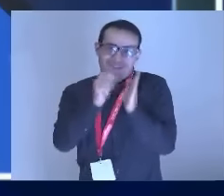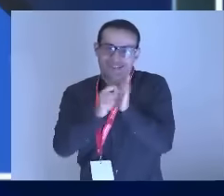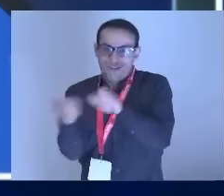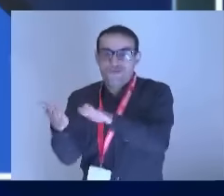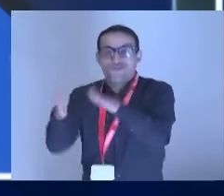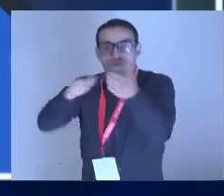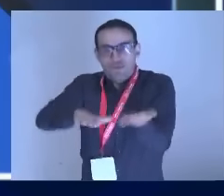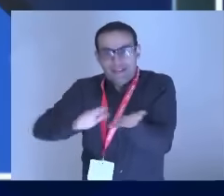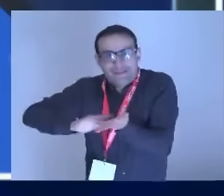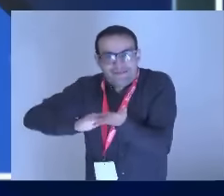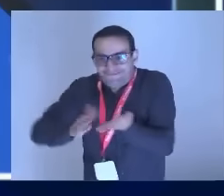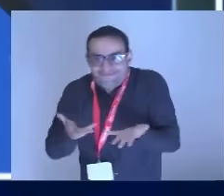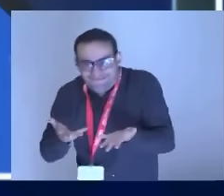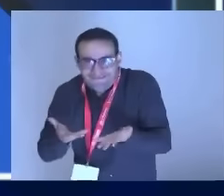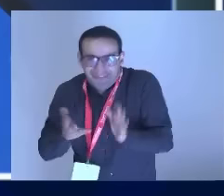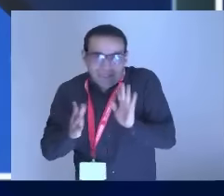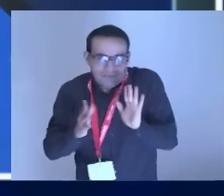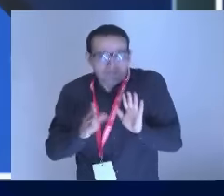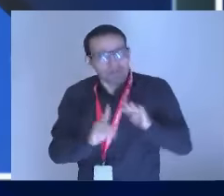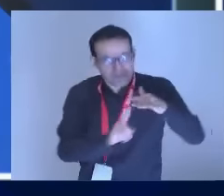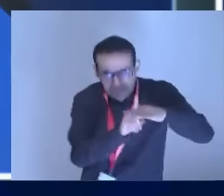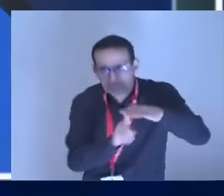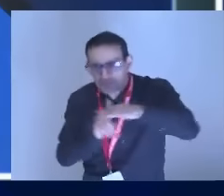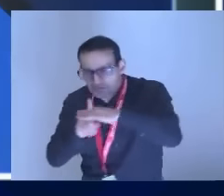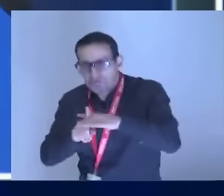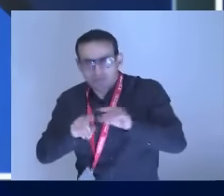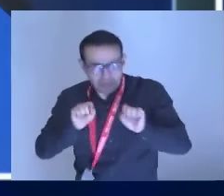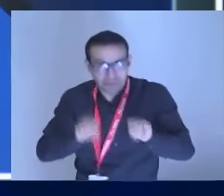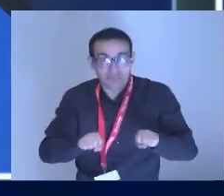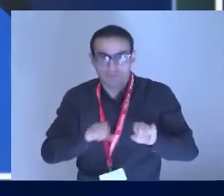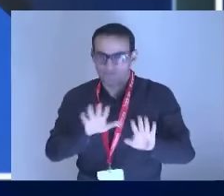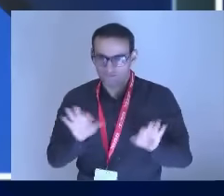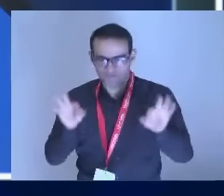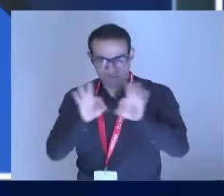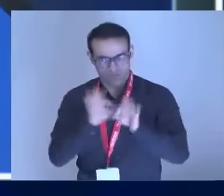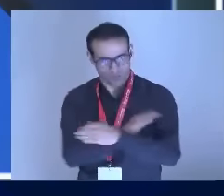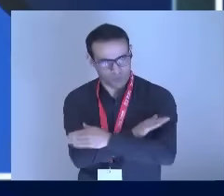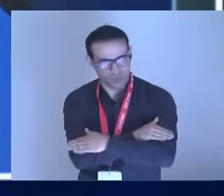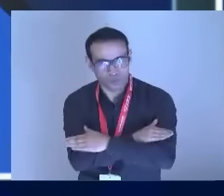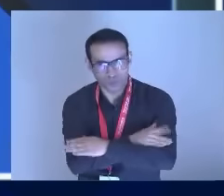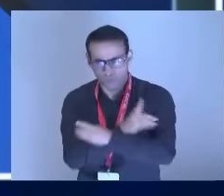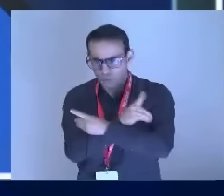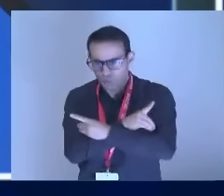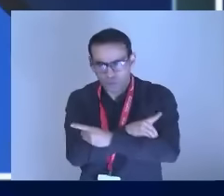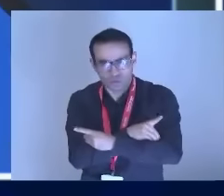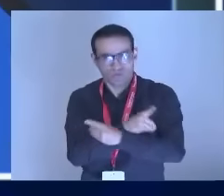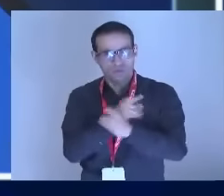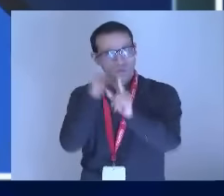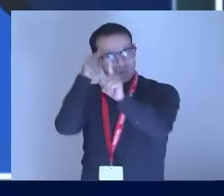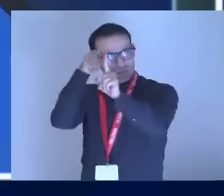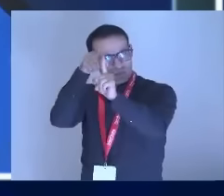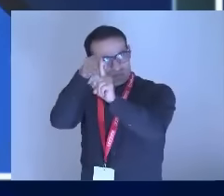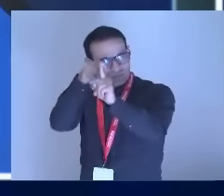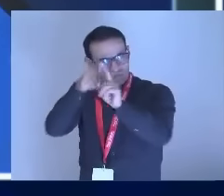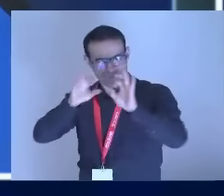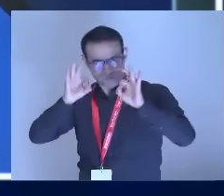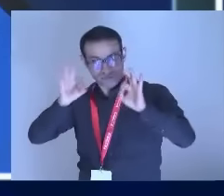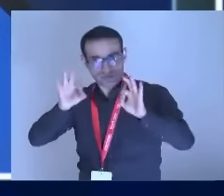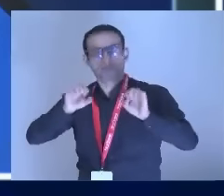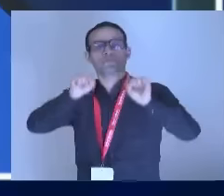trabajo la disciplina y los objetivos claros conducen al éxito y traen